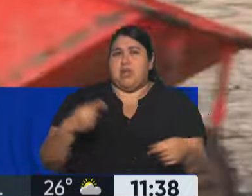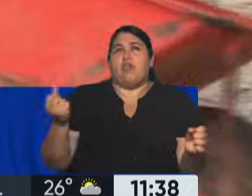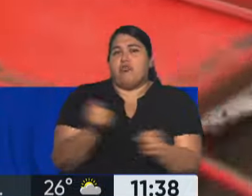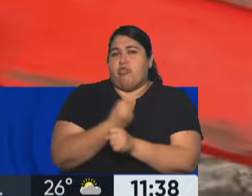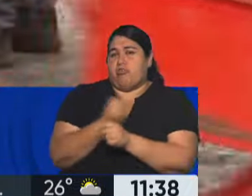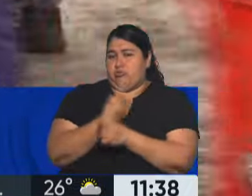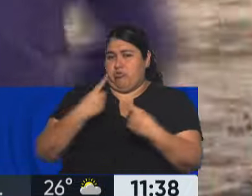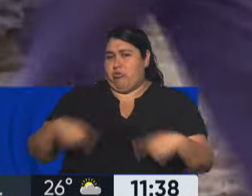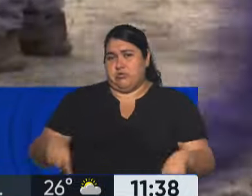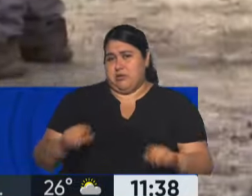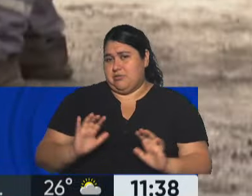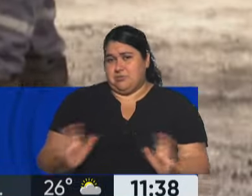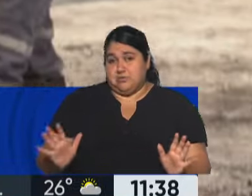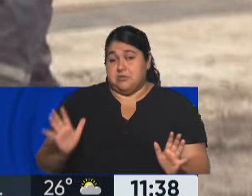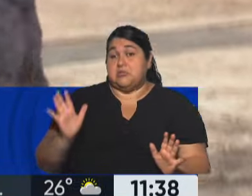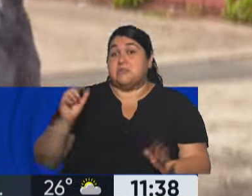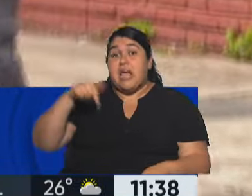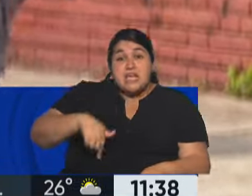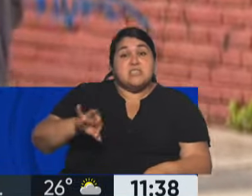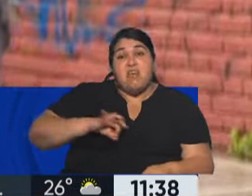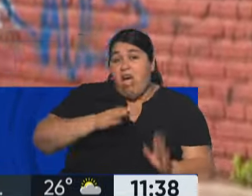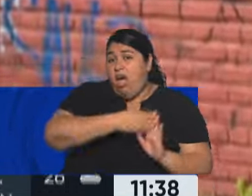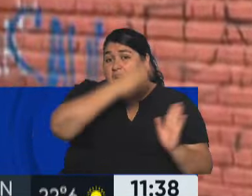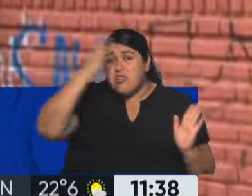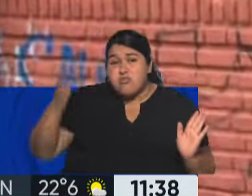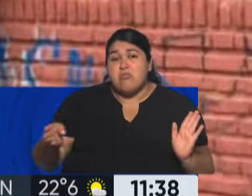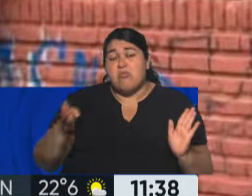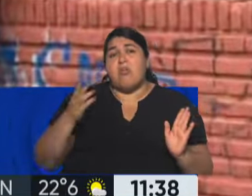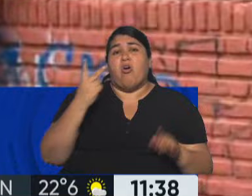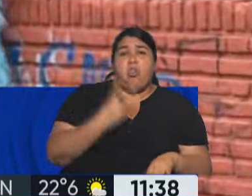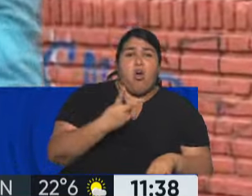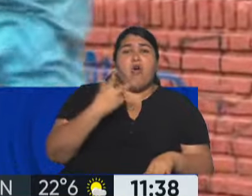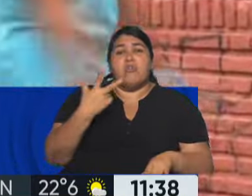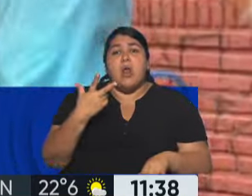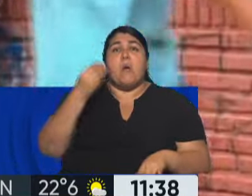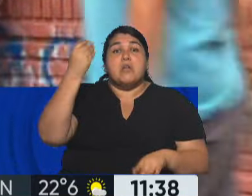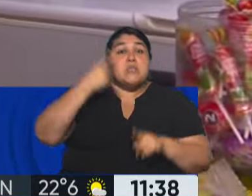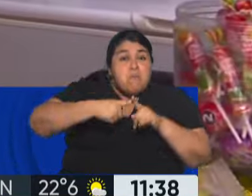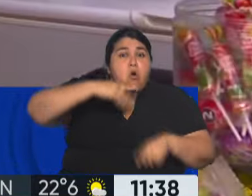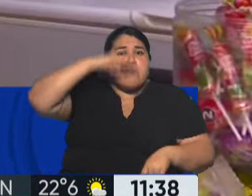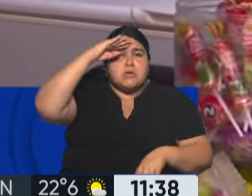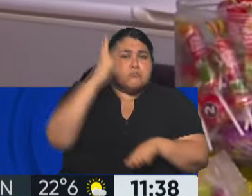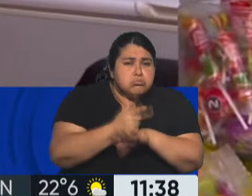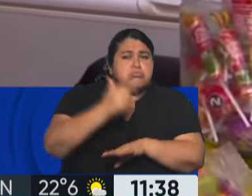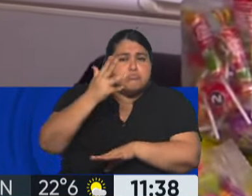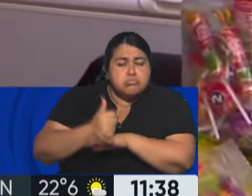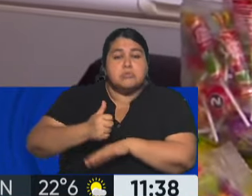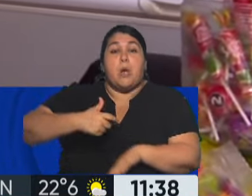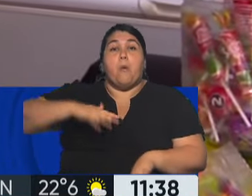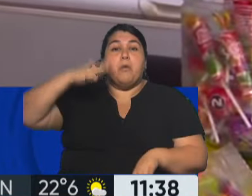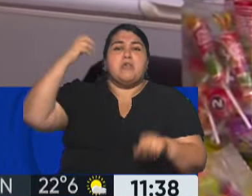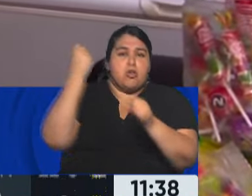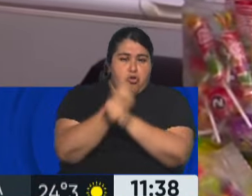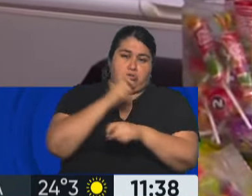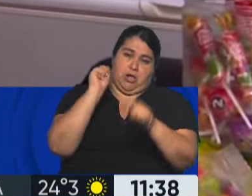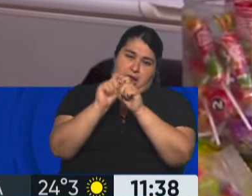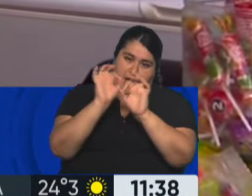eh Y en el transcurso del año pasado ahora dos o tres veces por mes entran hay vidrios rotos no no los arreglan